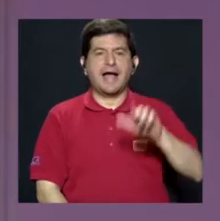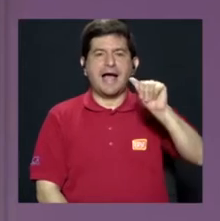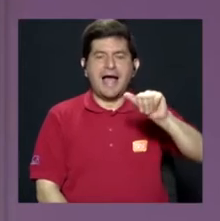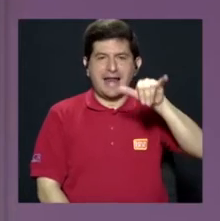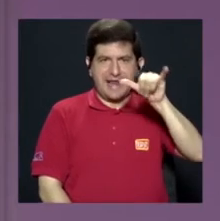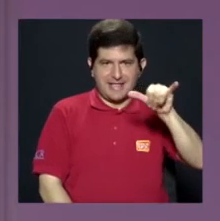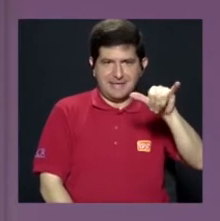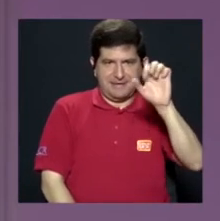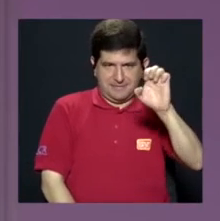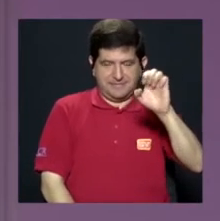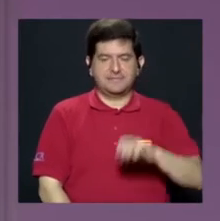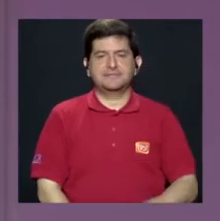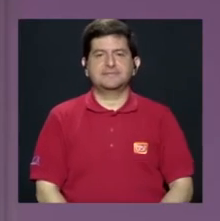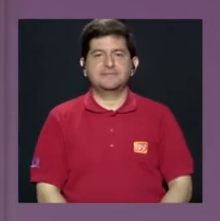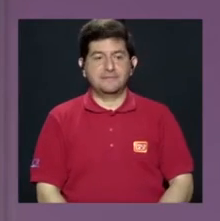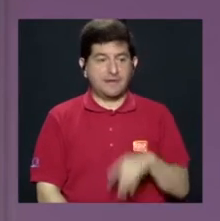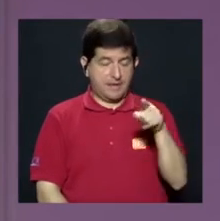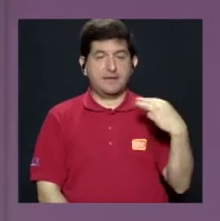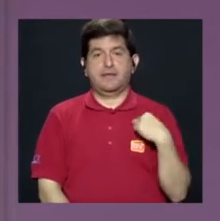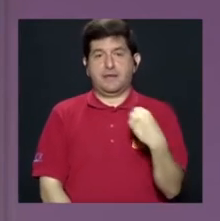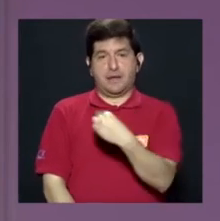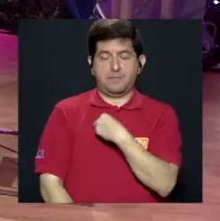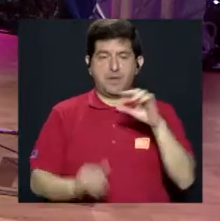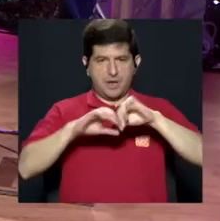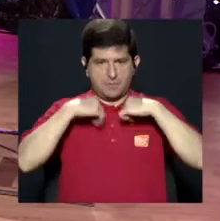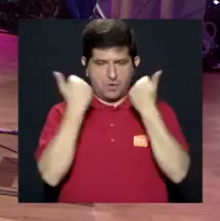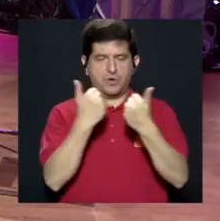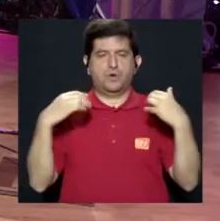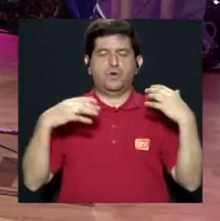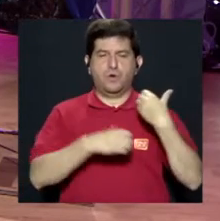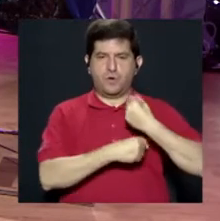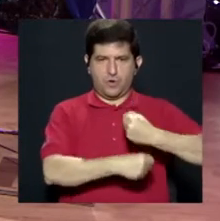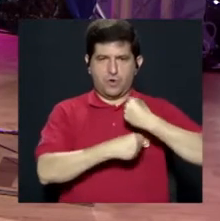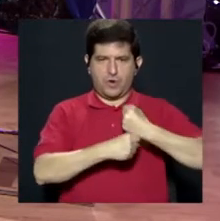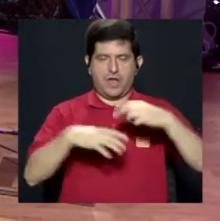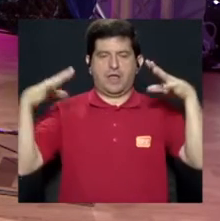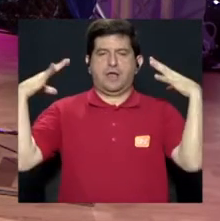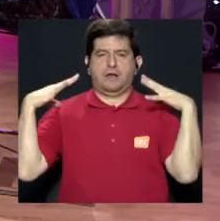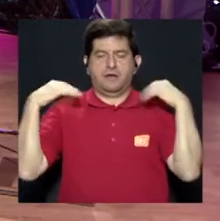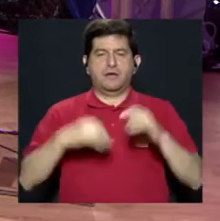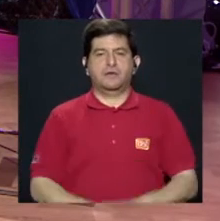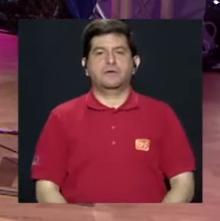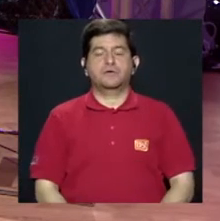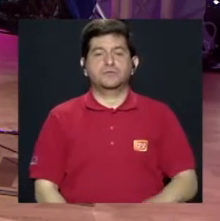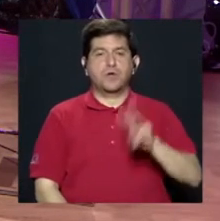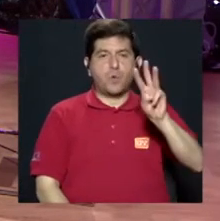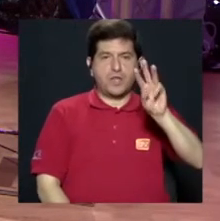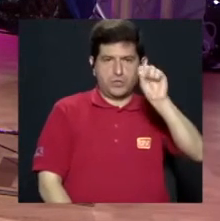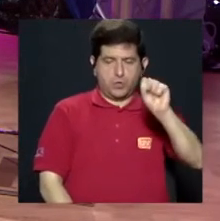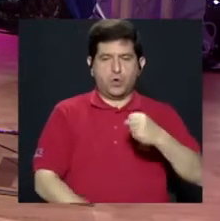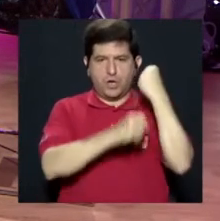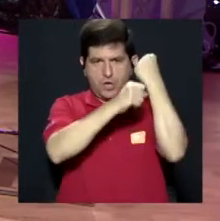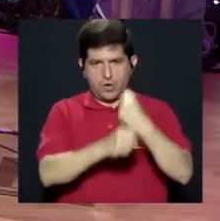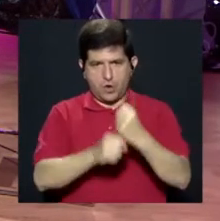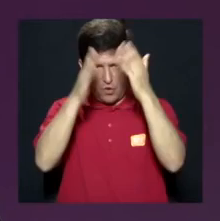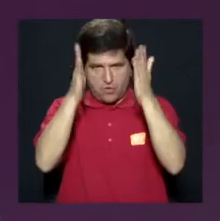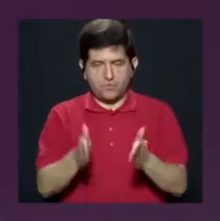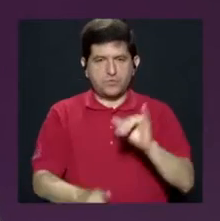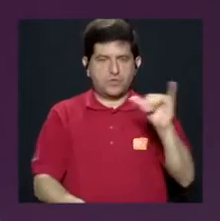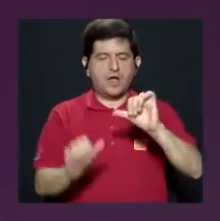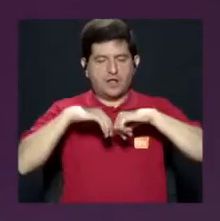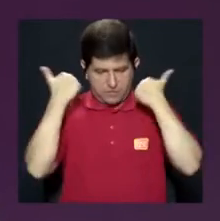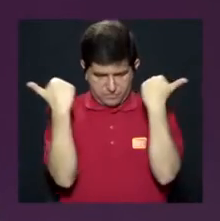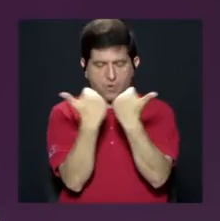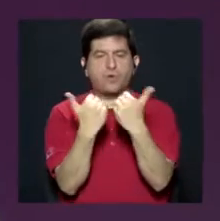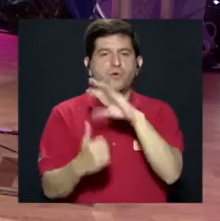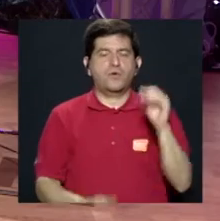Yancy Esquivel, quien es integrante de la Asociación Guerreras y Guerreros de Ángeles, a Wendoly Segura, fundadora de esta misma